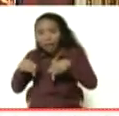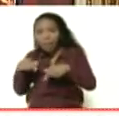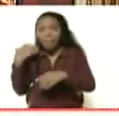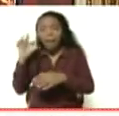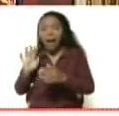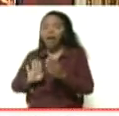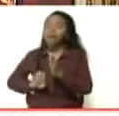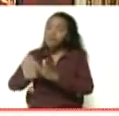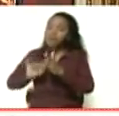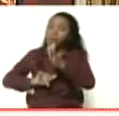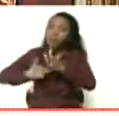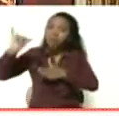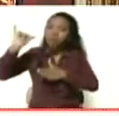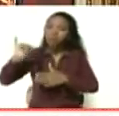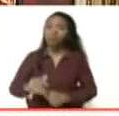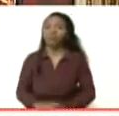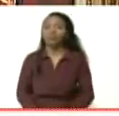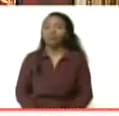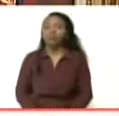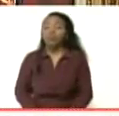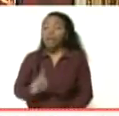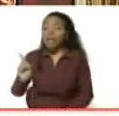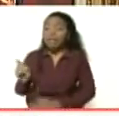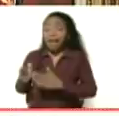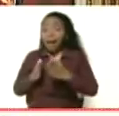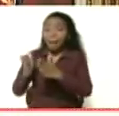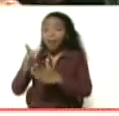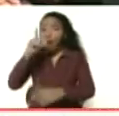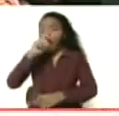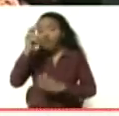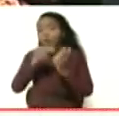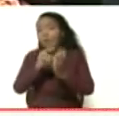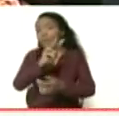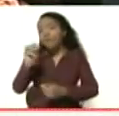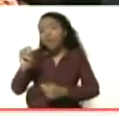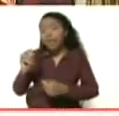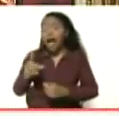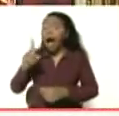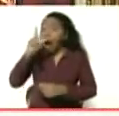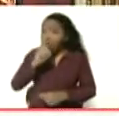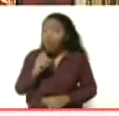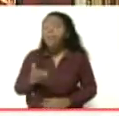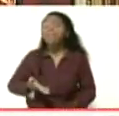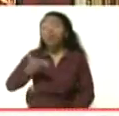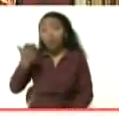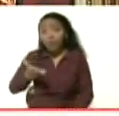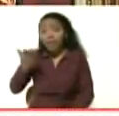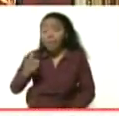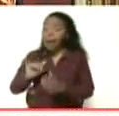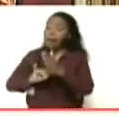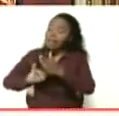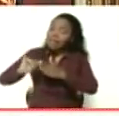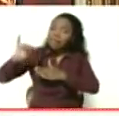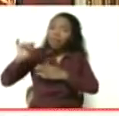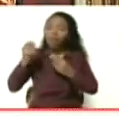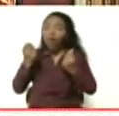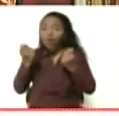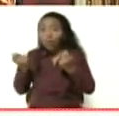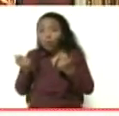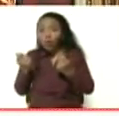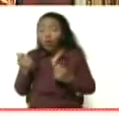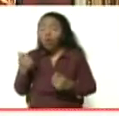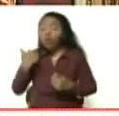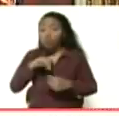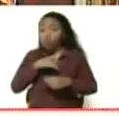vicepresidenta. Ese es el rumbo del año 2020. Este es un año muy importante para el crecimiento económico, Brian. Estamos